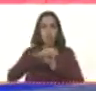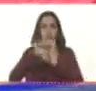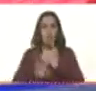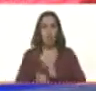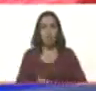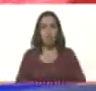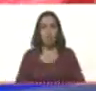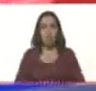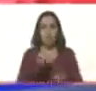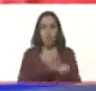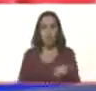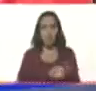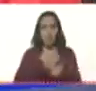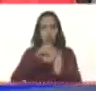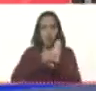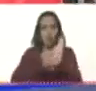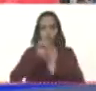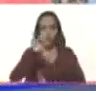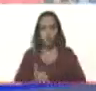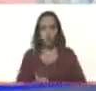mis hermanos constituyentes,